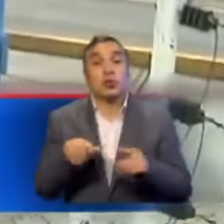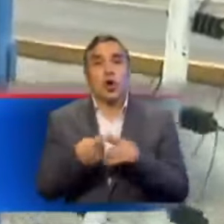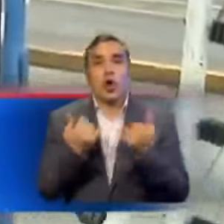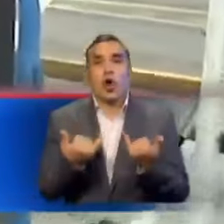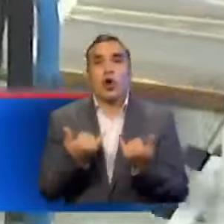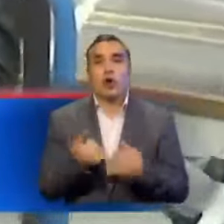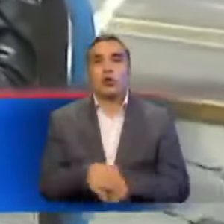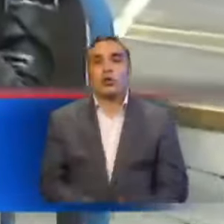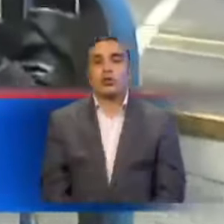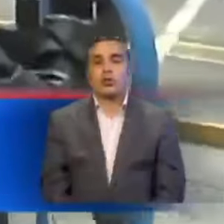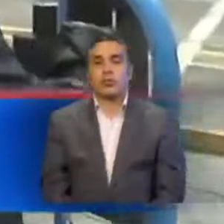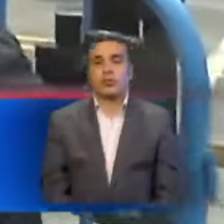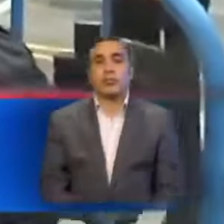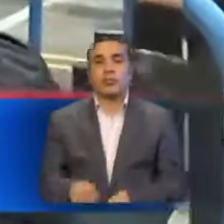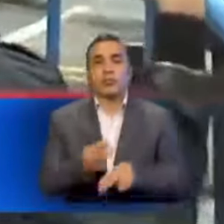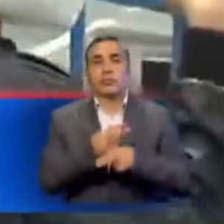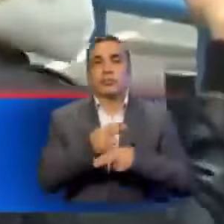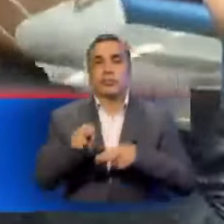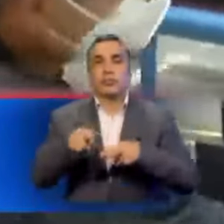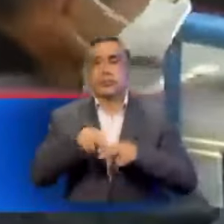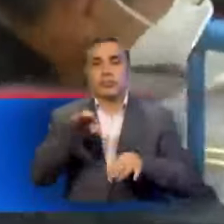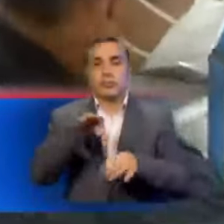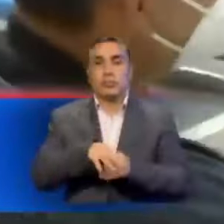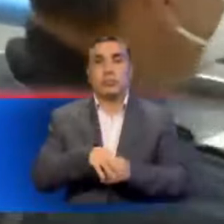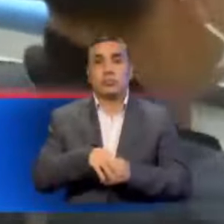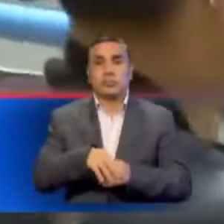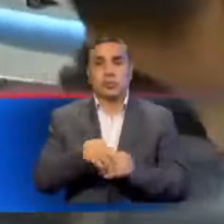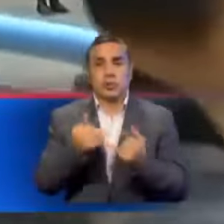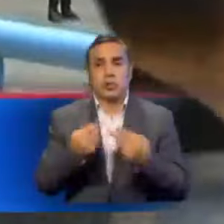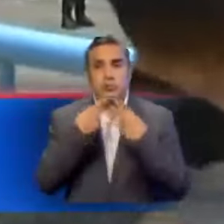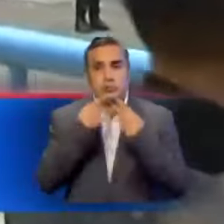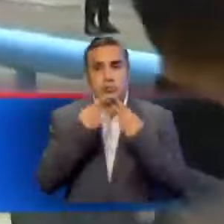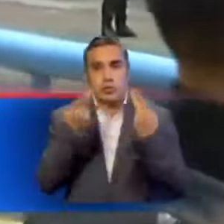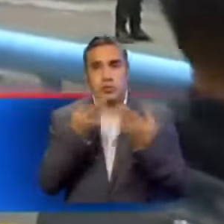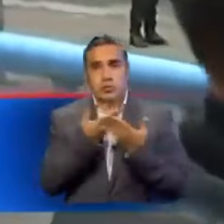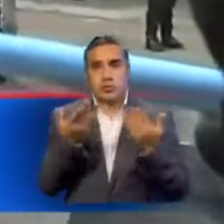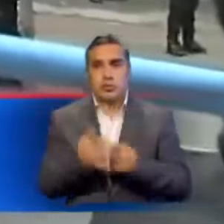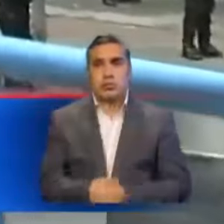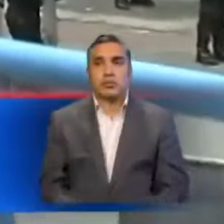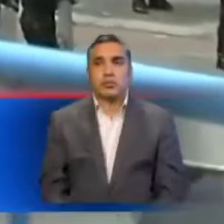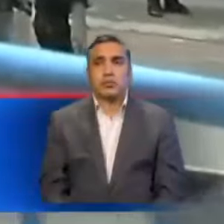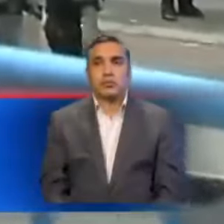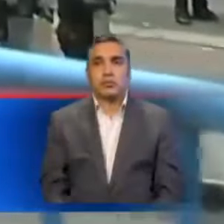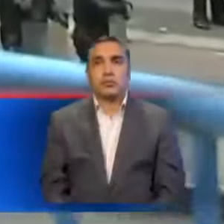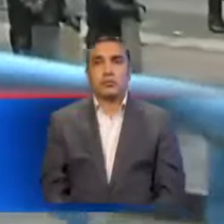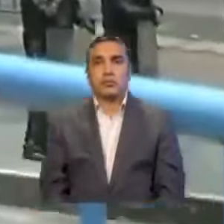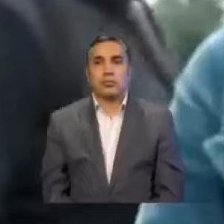hoy al Consejo Nacional Electoral. Escuchemos sus declaraciones.